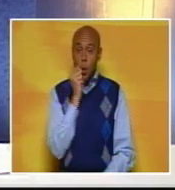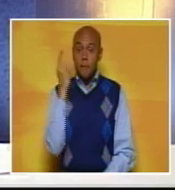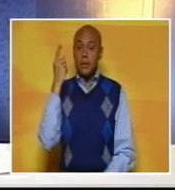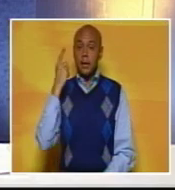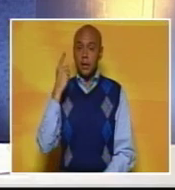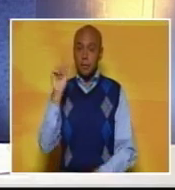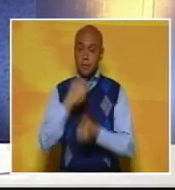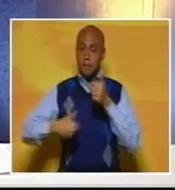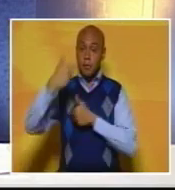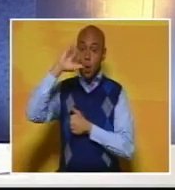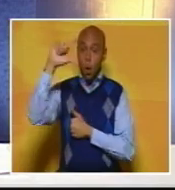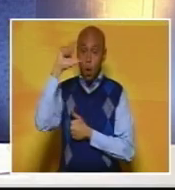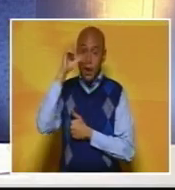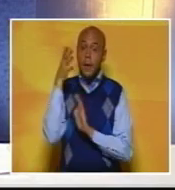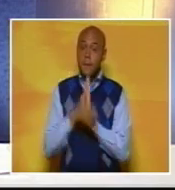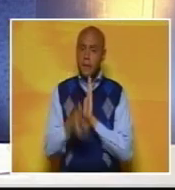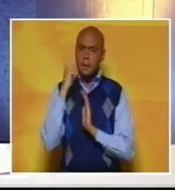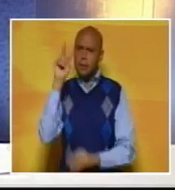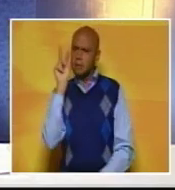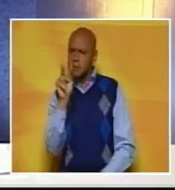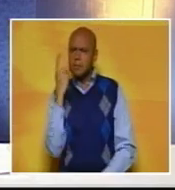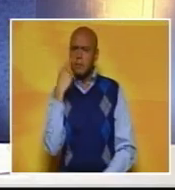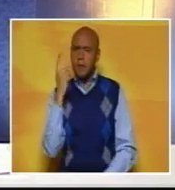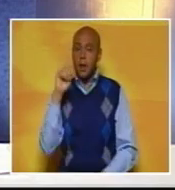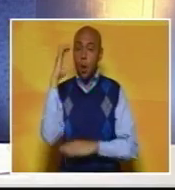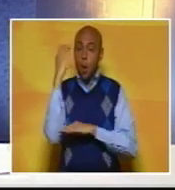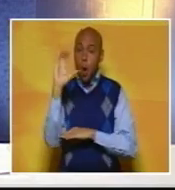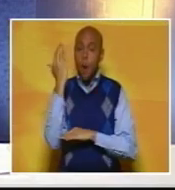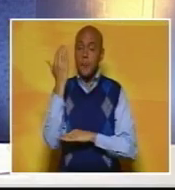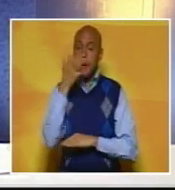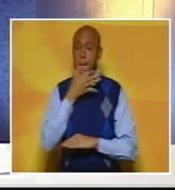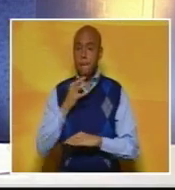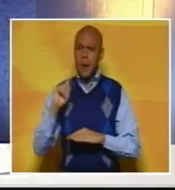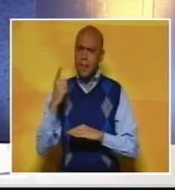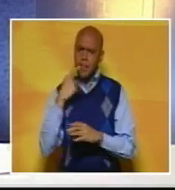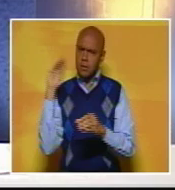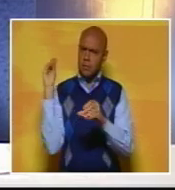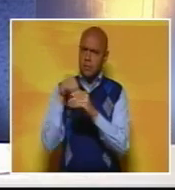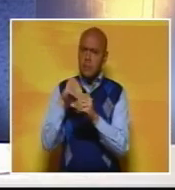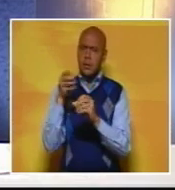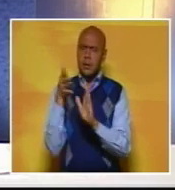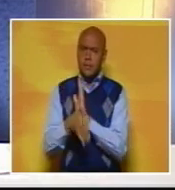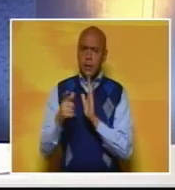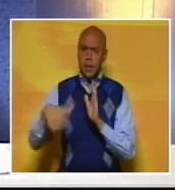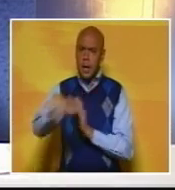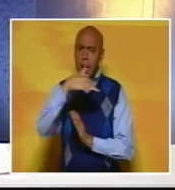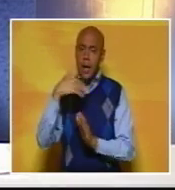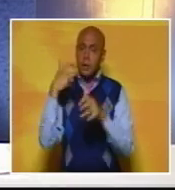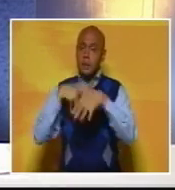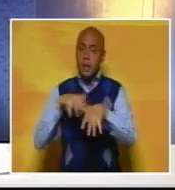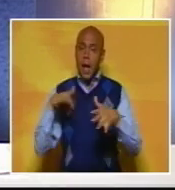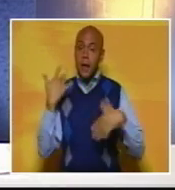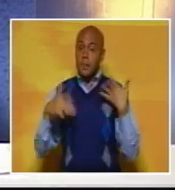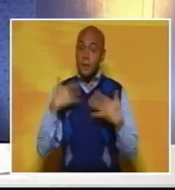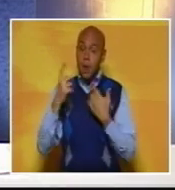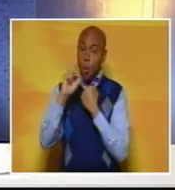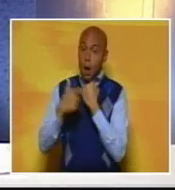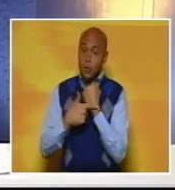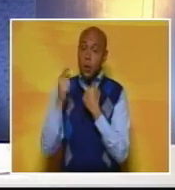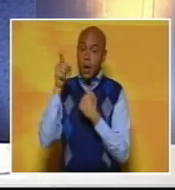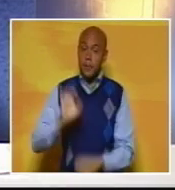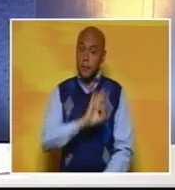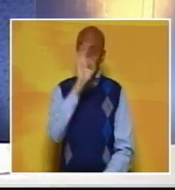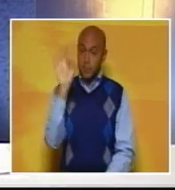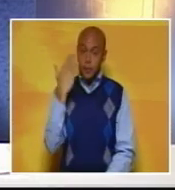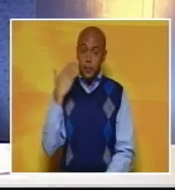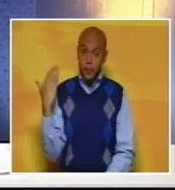la República, Jorge Arreaza, criticó que el gobierno de Colombia condenara los hechos violentos ocurridos durante la actividad convocada por Juan Guaidó en Barquisimeto,